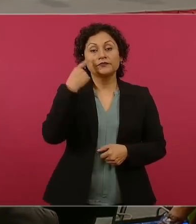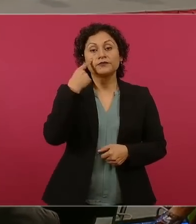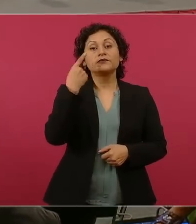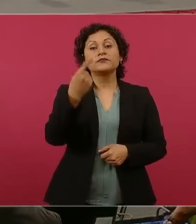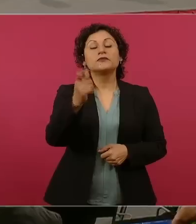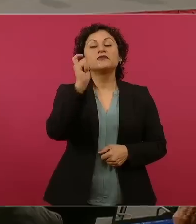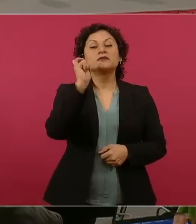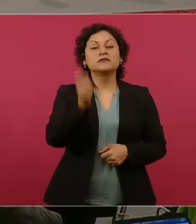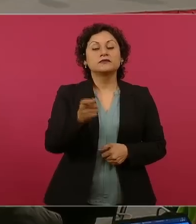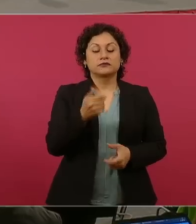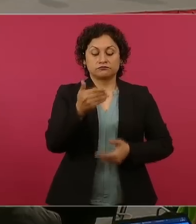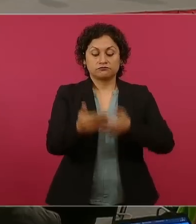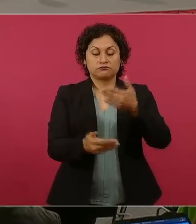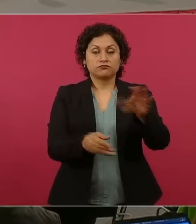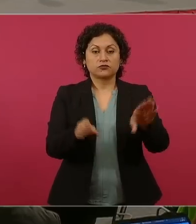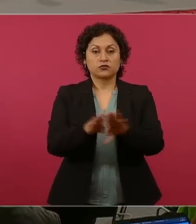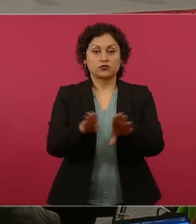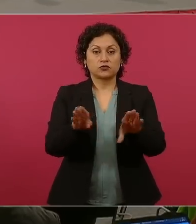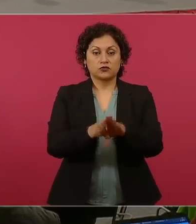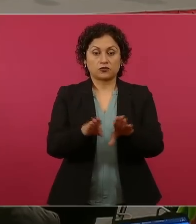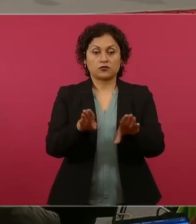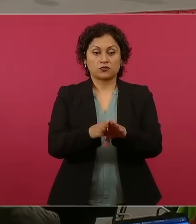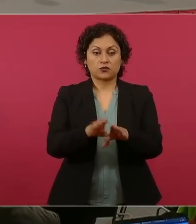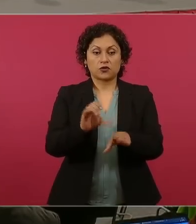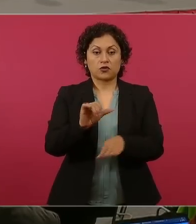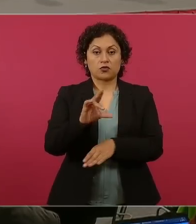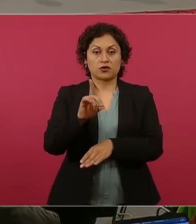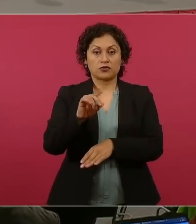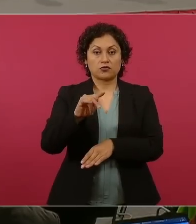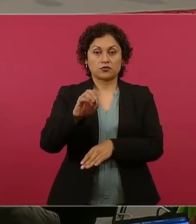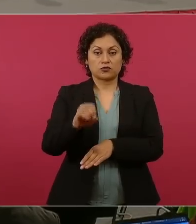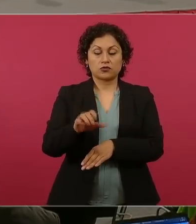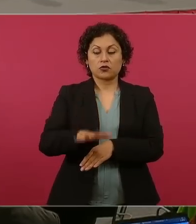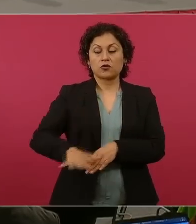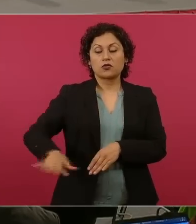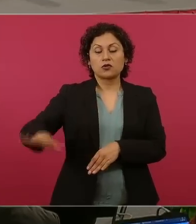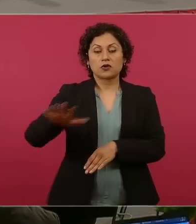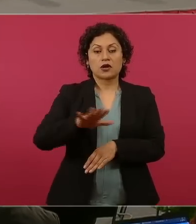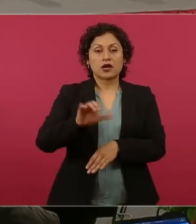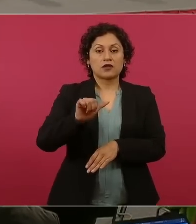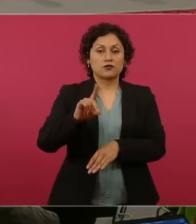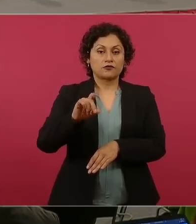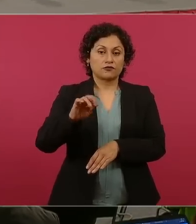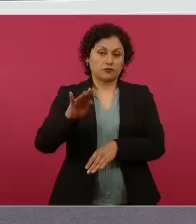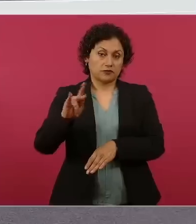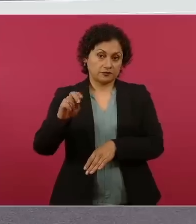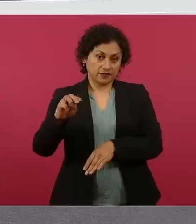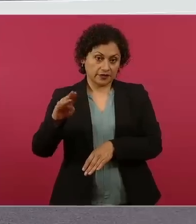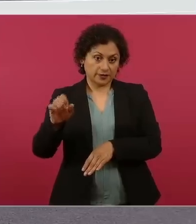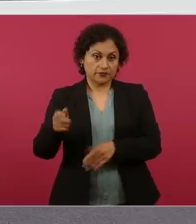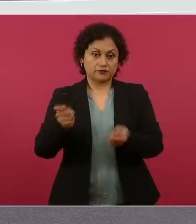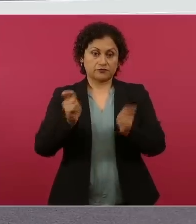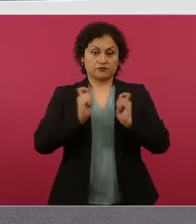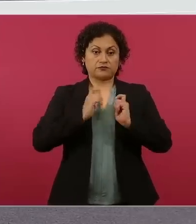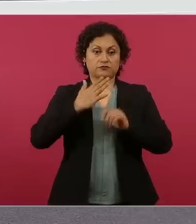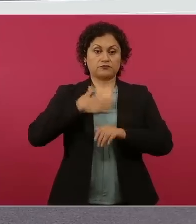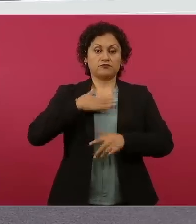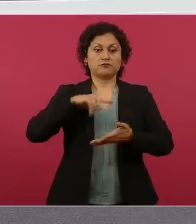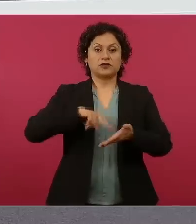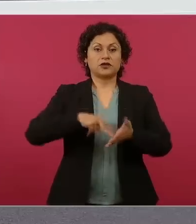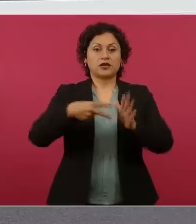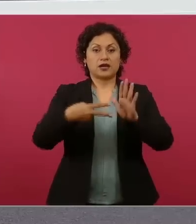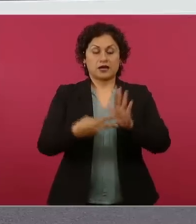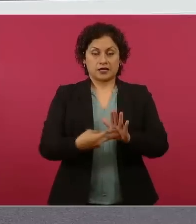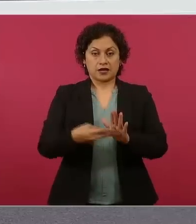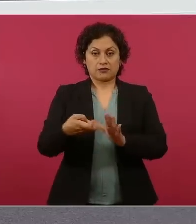avances que tenemos en el acueducto Adolfo López Mateos. Soy el general Manzano, designado como ingeniero residente para esta